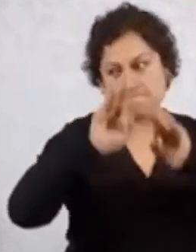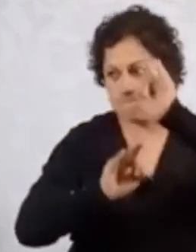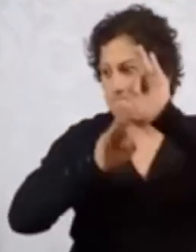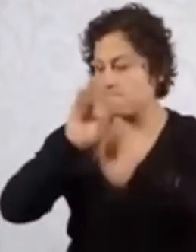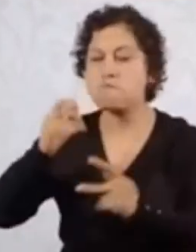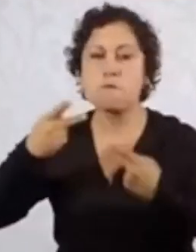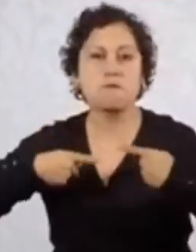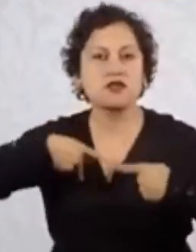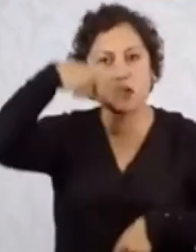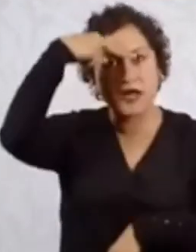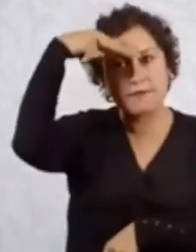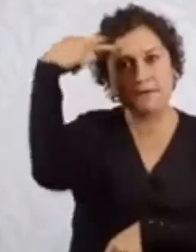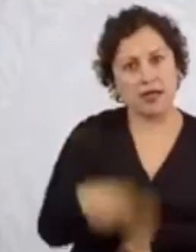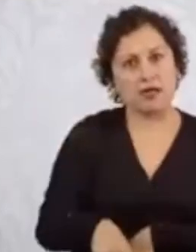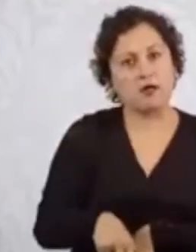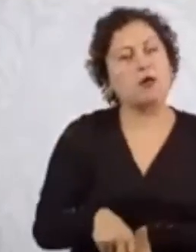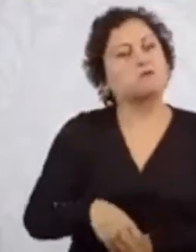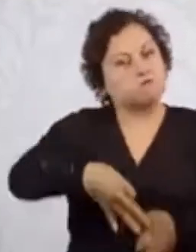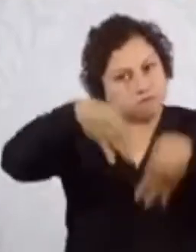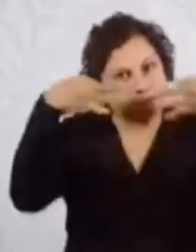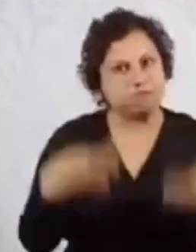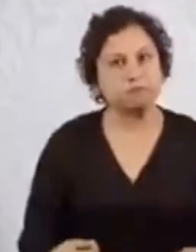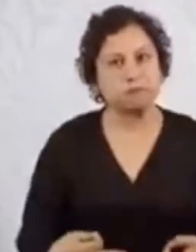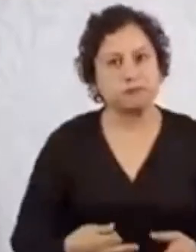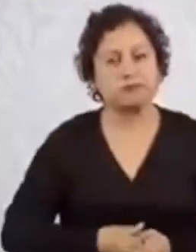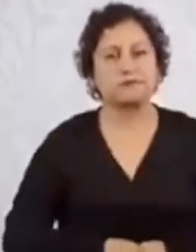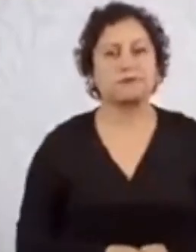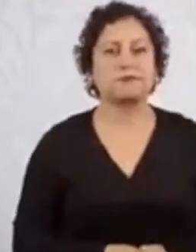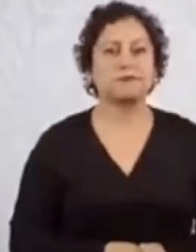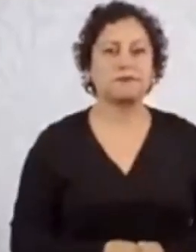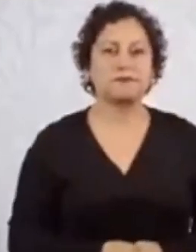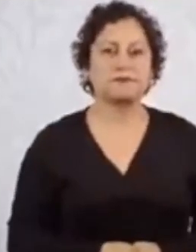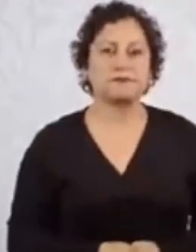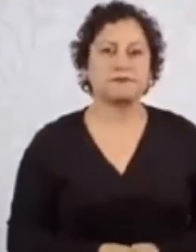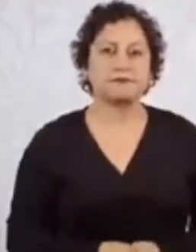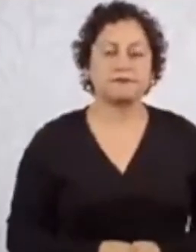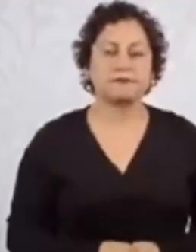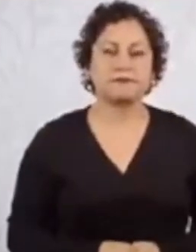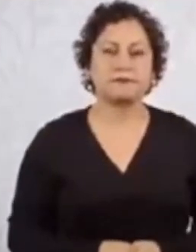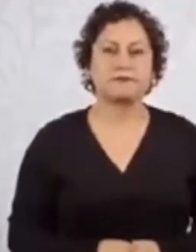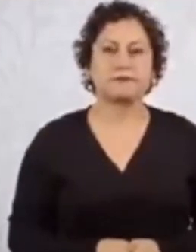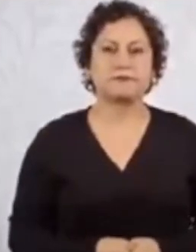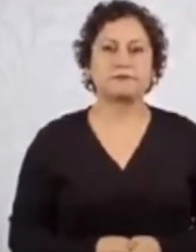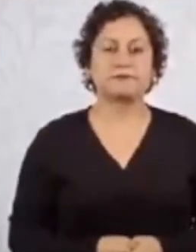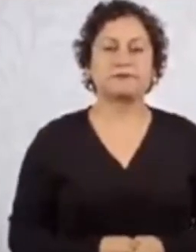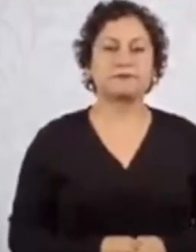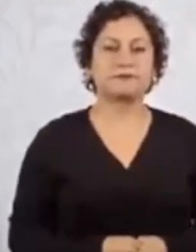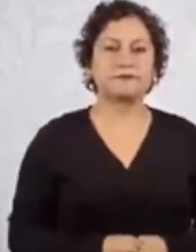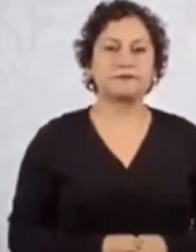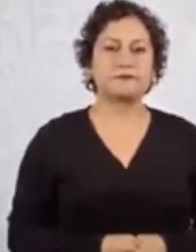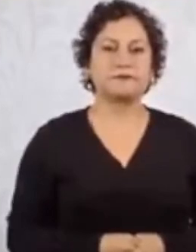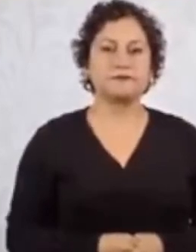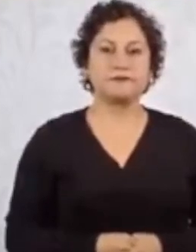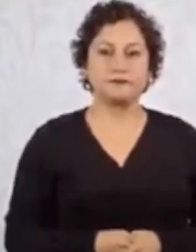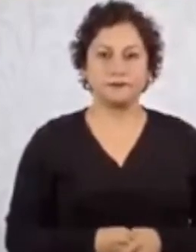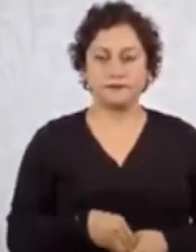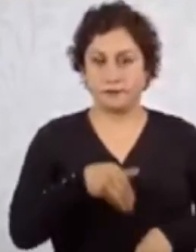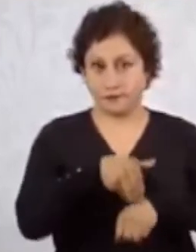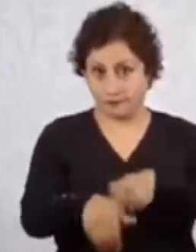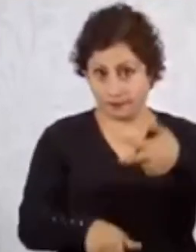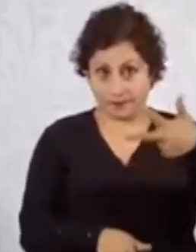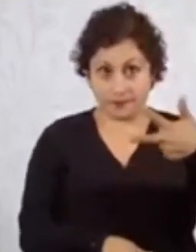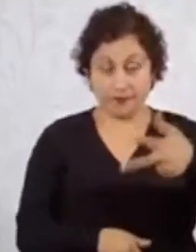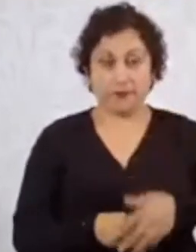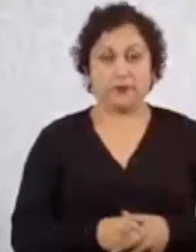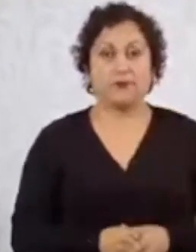que hoy tiene que estar en el número uno de las prioridades, ¿no? el tema del cambio climático. Va a